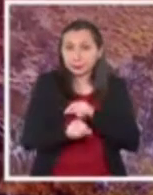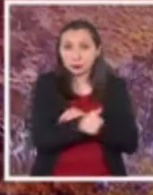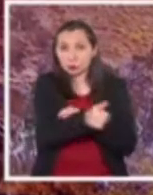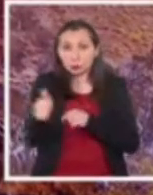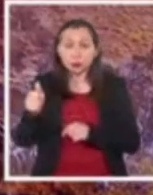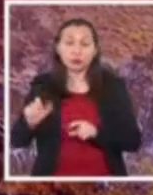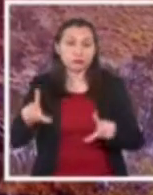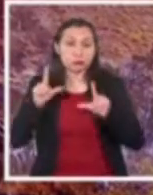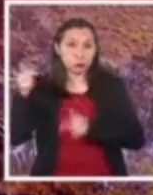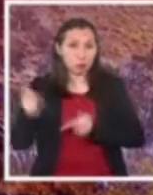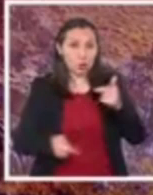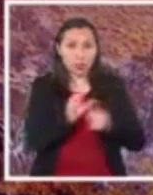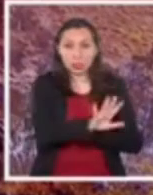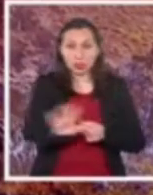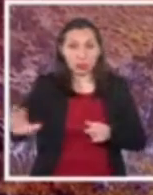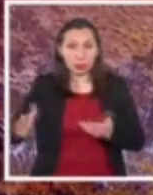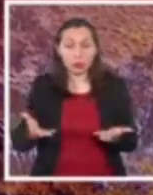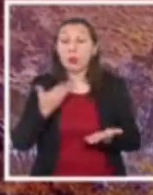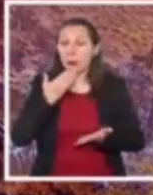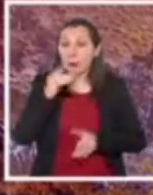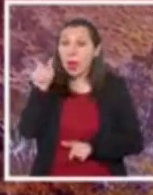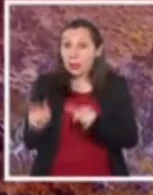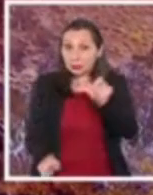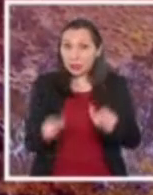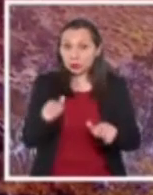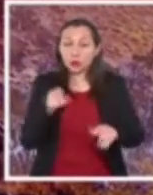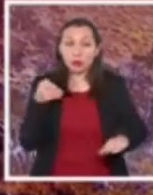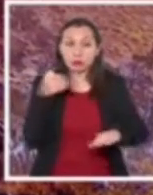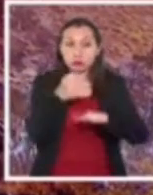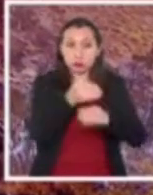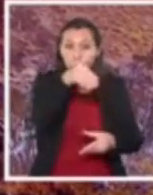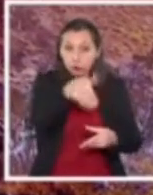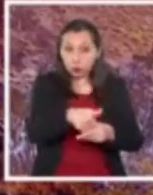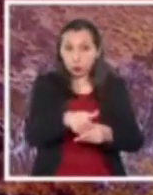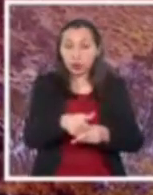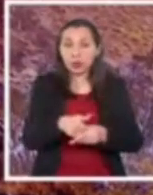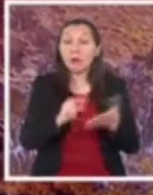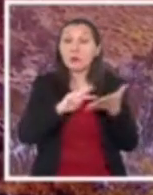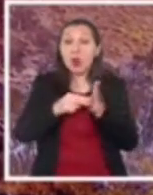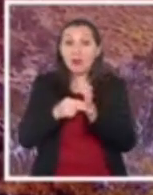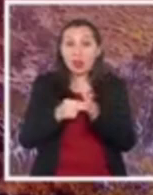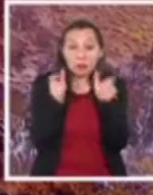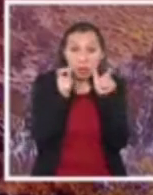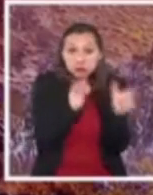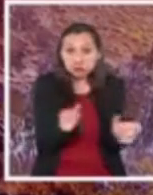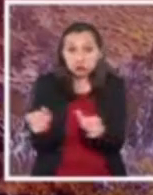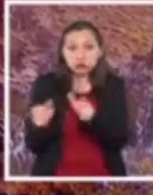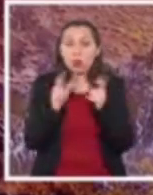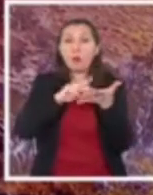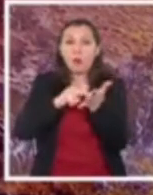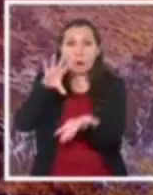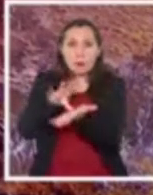los actores políticos y por cierto la gente que fue a votar por la crisis de seguridad y